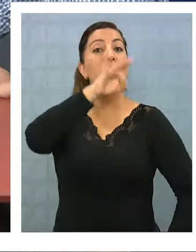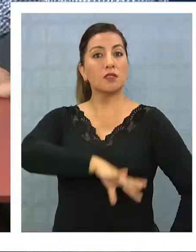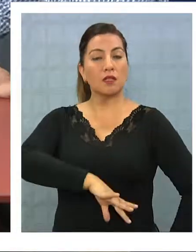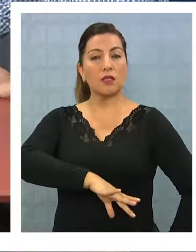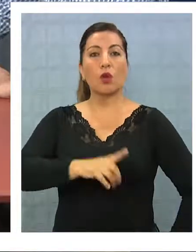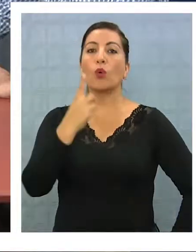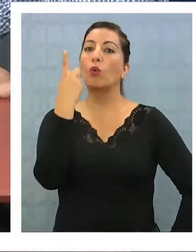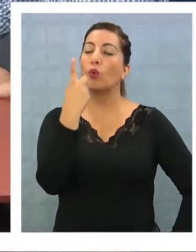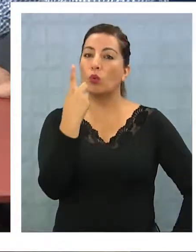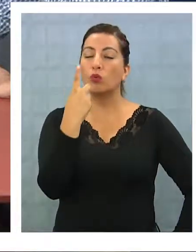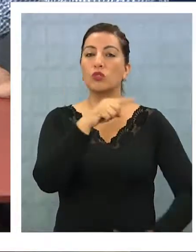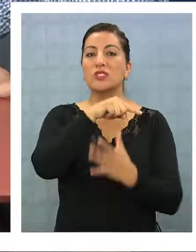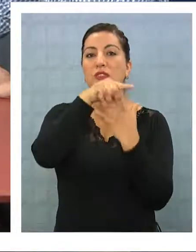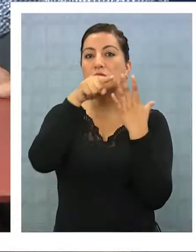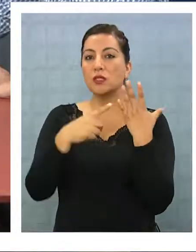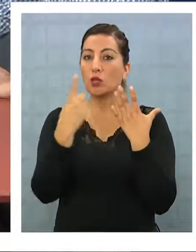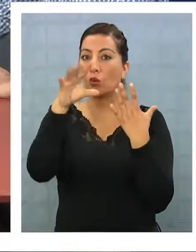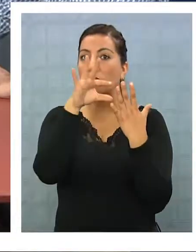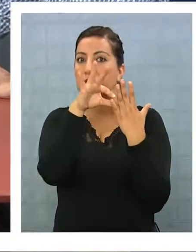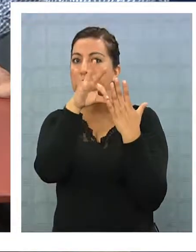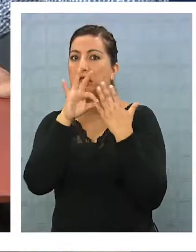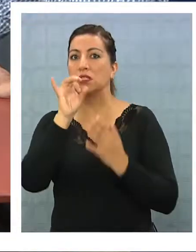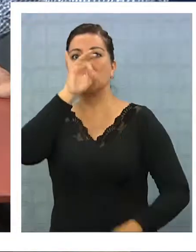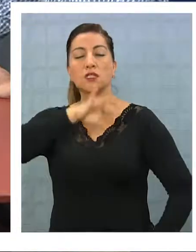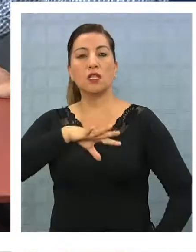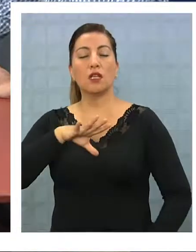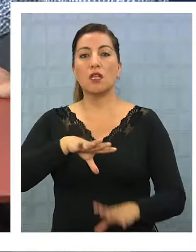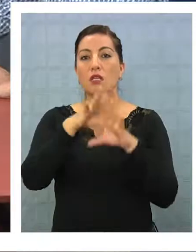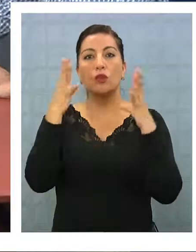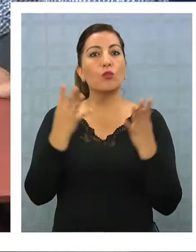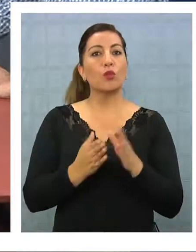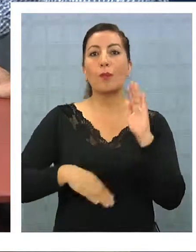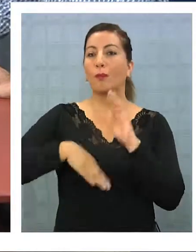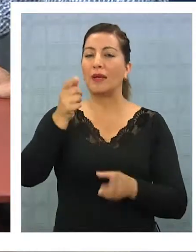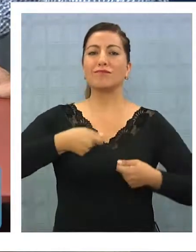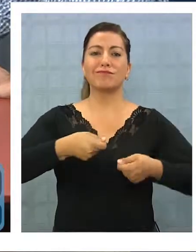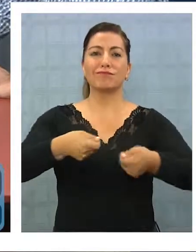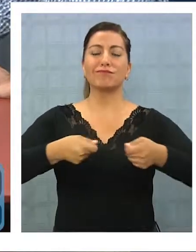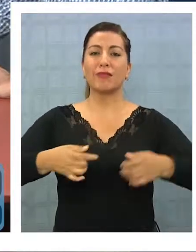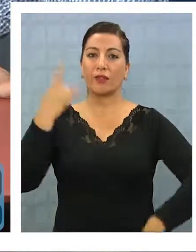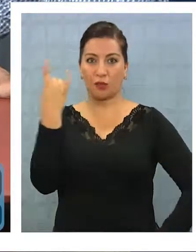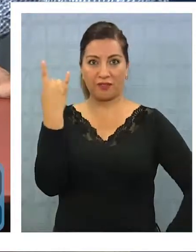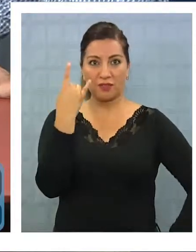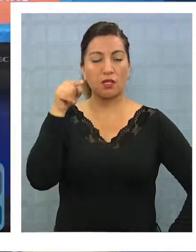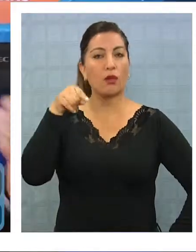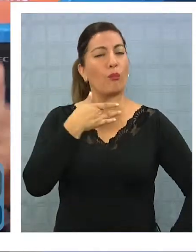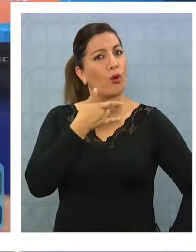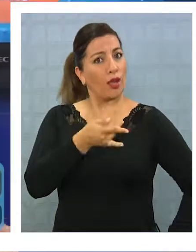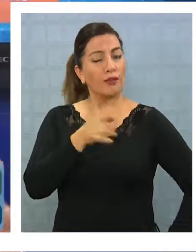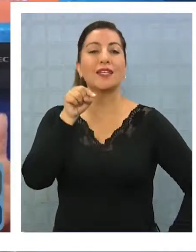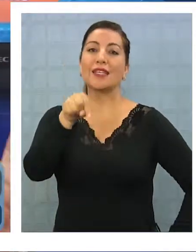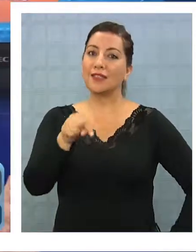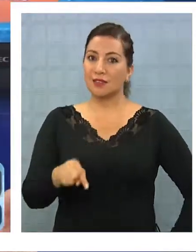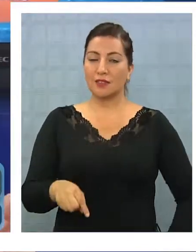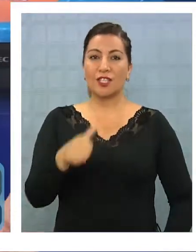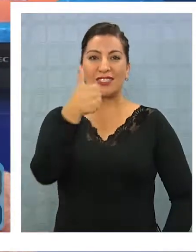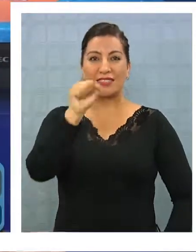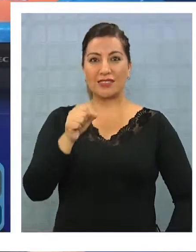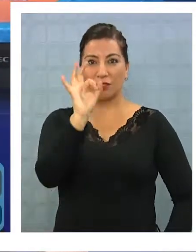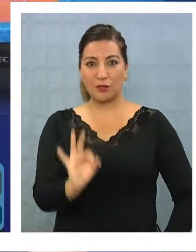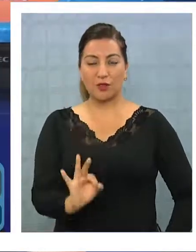es uno de los 5 países del mundo que más gasta en educación superior. ¿Por qué? Porque